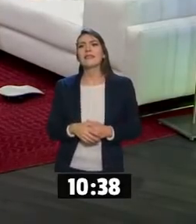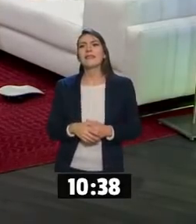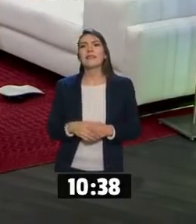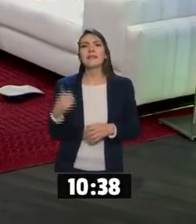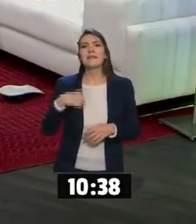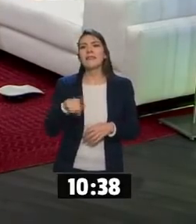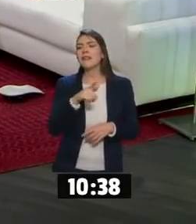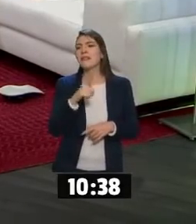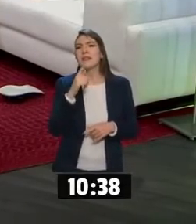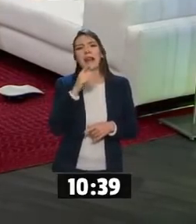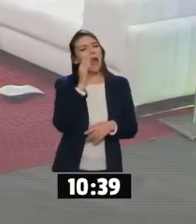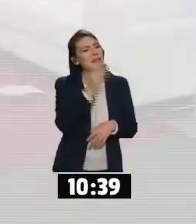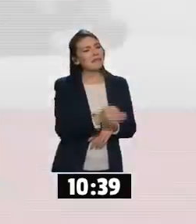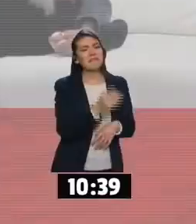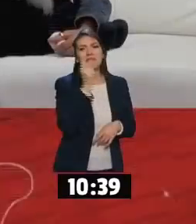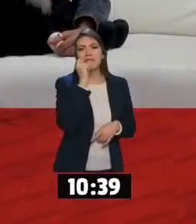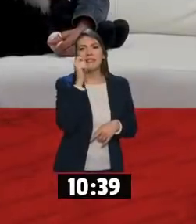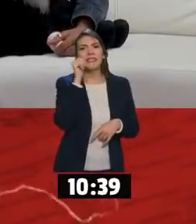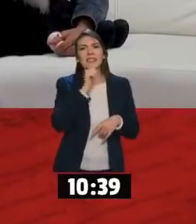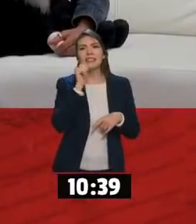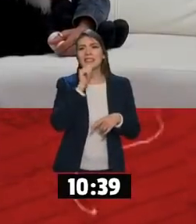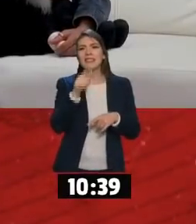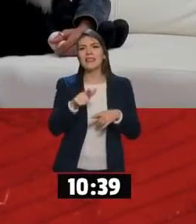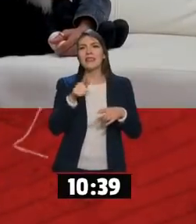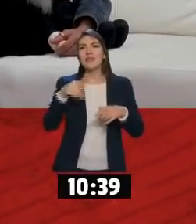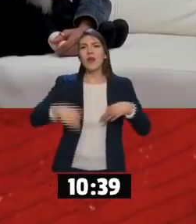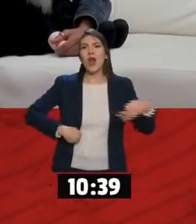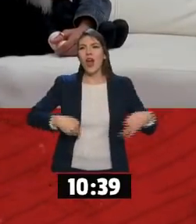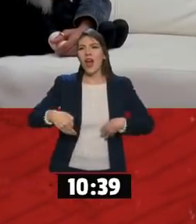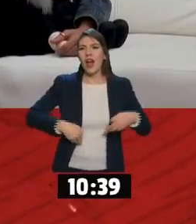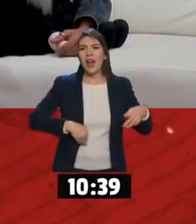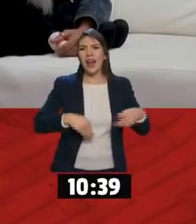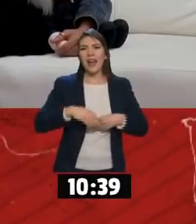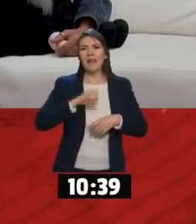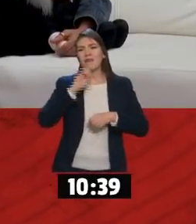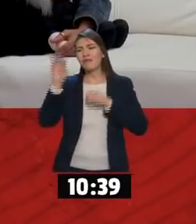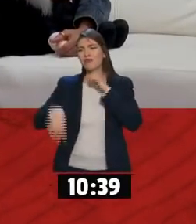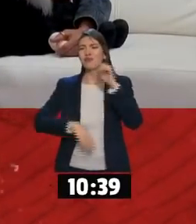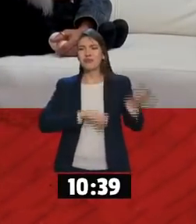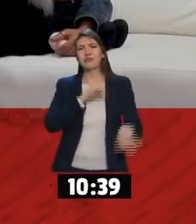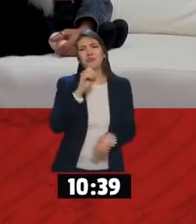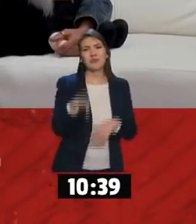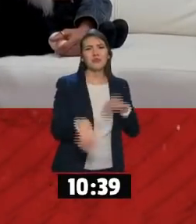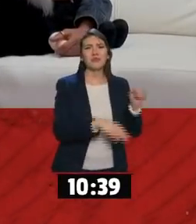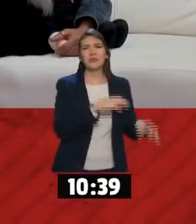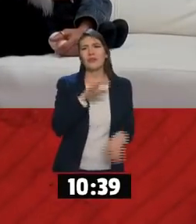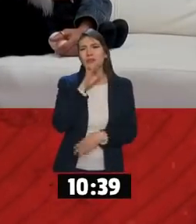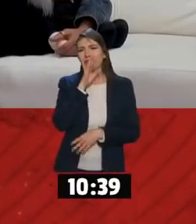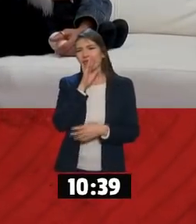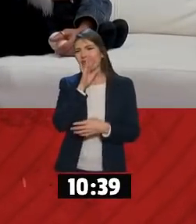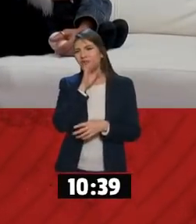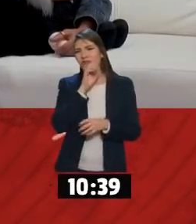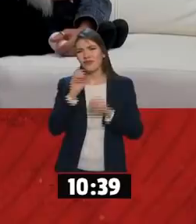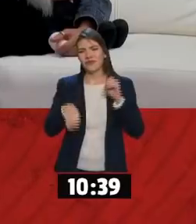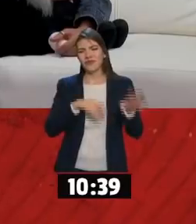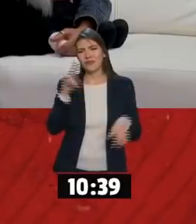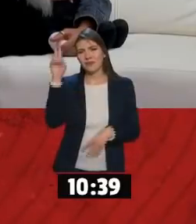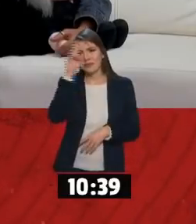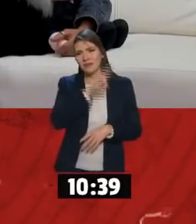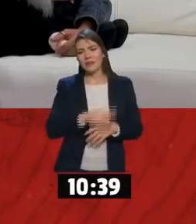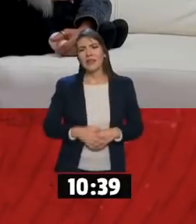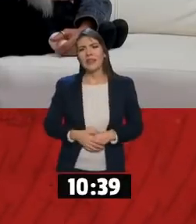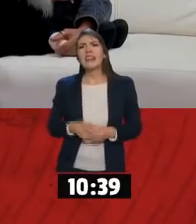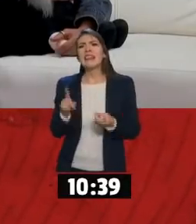función. Pero no les dicen, ¿Quién limpia, ustedes o ellos? entre todo el mundo. Sí, entre pues es todo que el tienen mundo. que limpiar